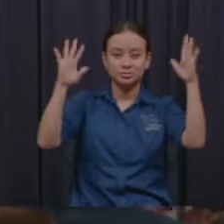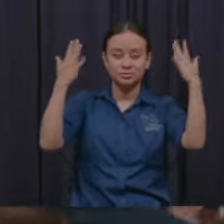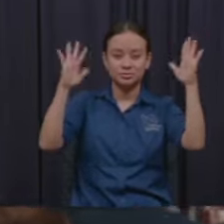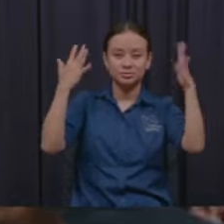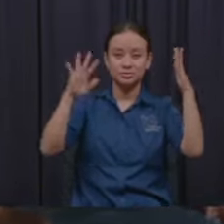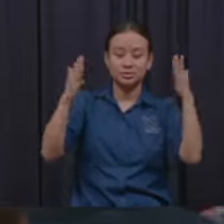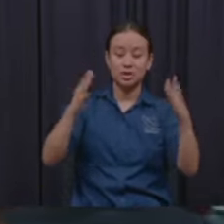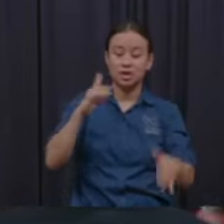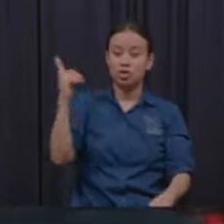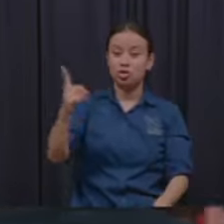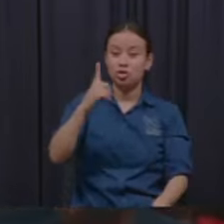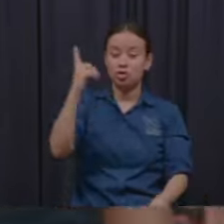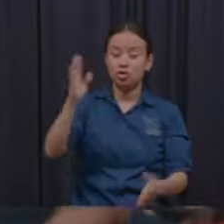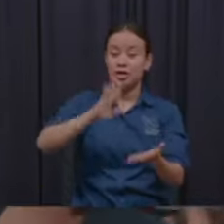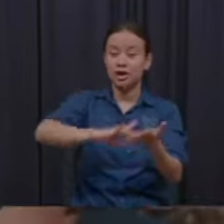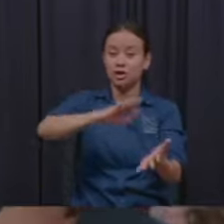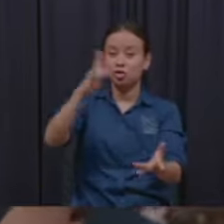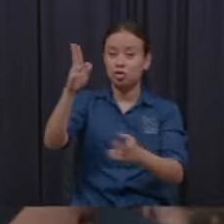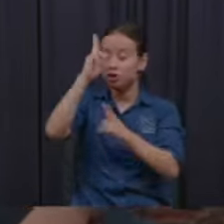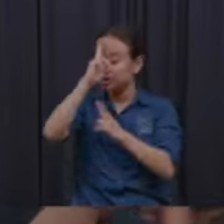Toda honra y toda gloria.